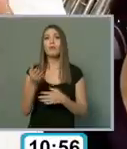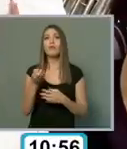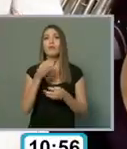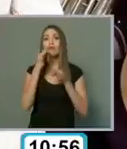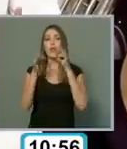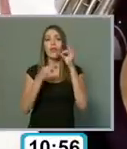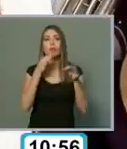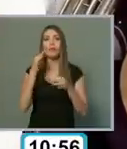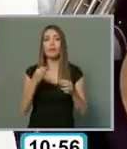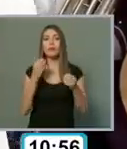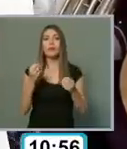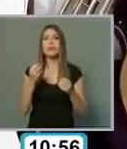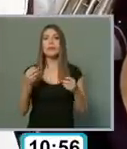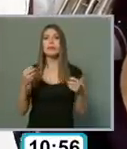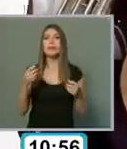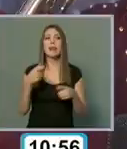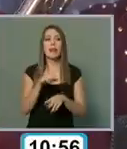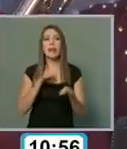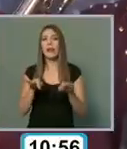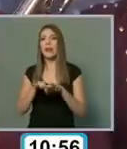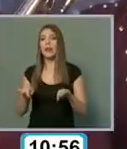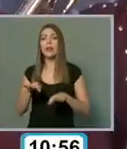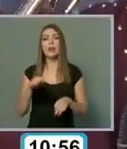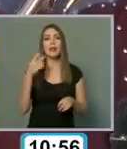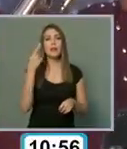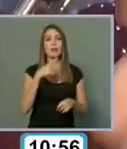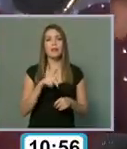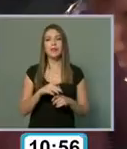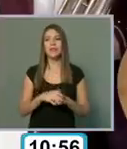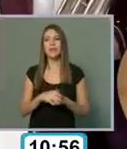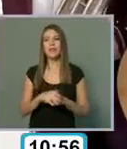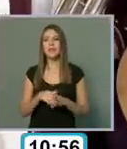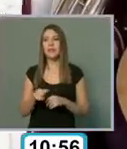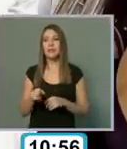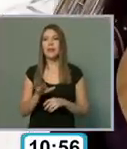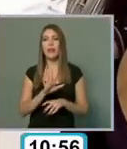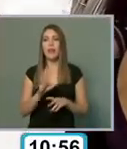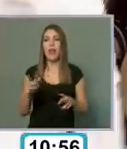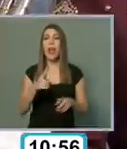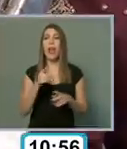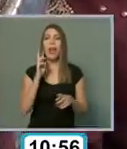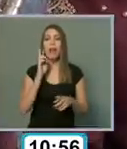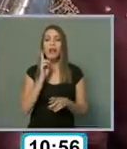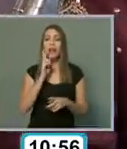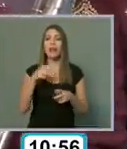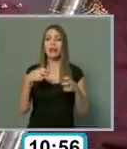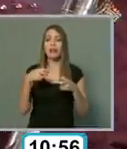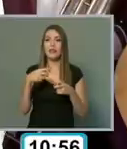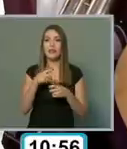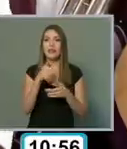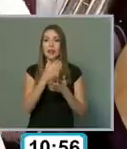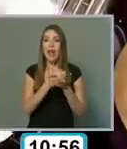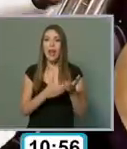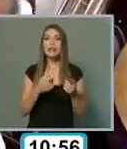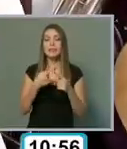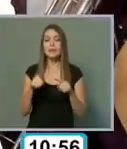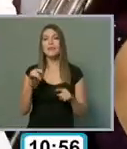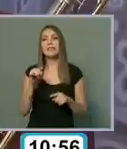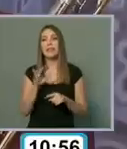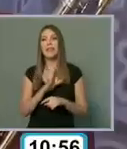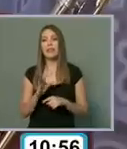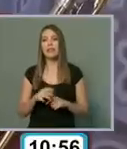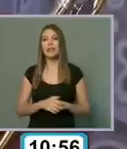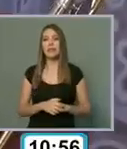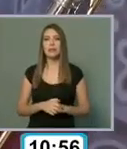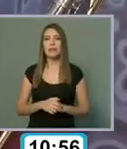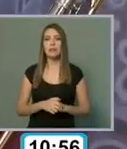ajetreada, muy intensa, pero ya le gracias a hiciste de Dios. taquero, ya le hiciste de muchas cosas acá. Y la voy a hacer de boxeador también. También de boxeador, Así muy es. bien. Aparte, algo